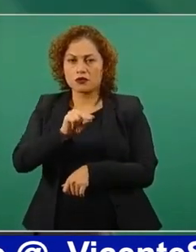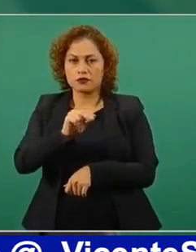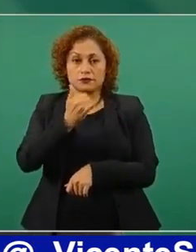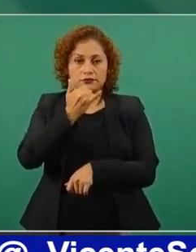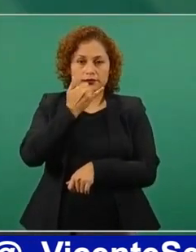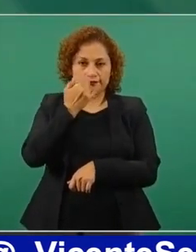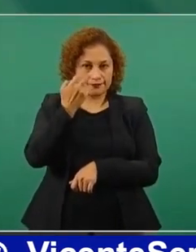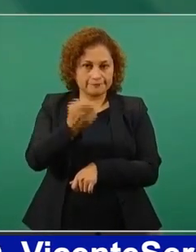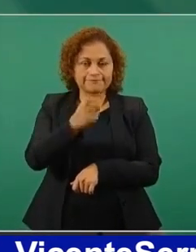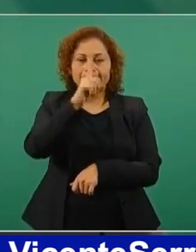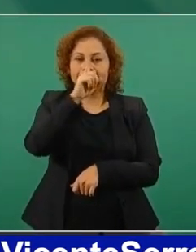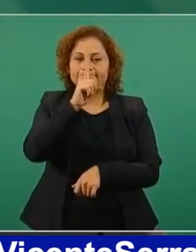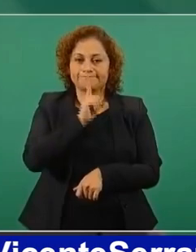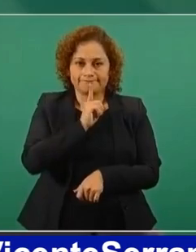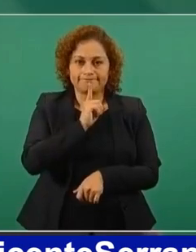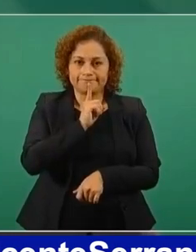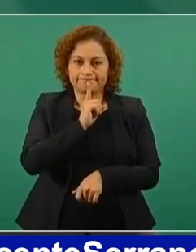Se está vacunando